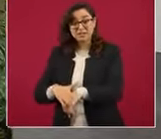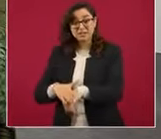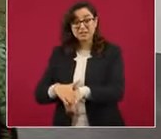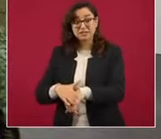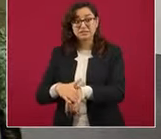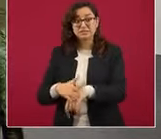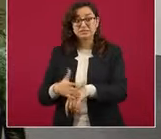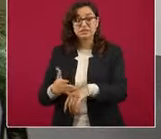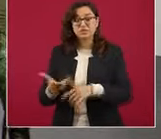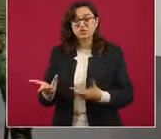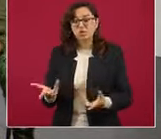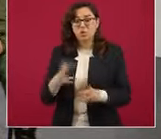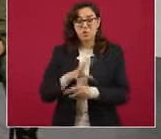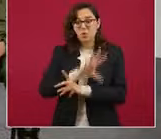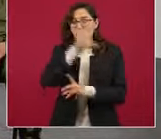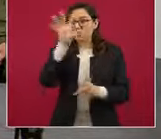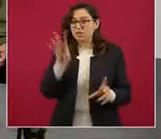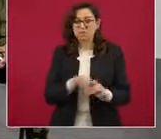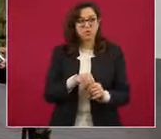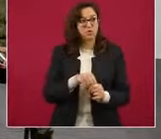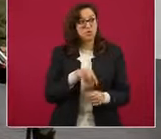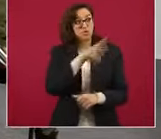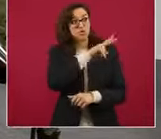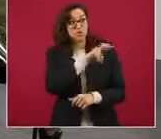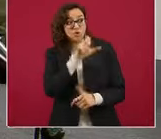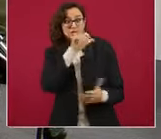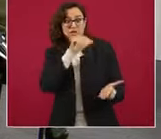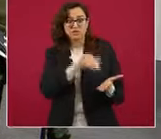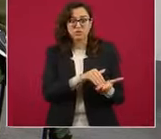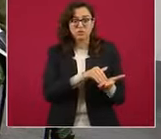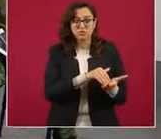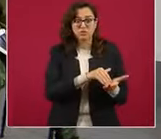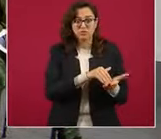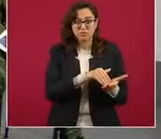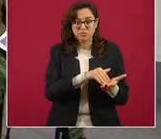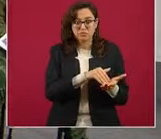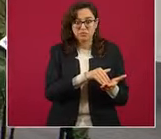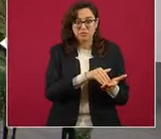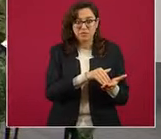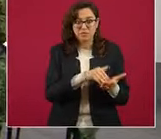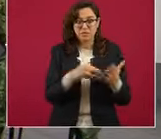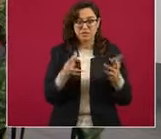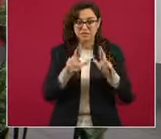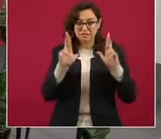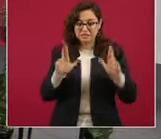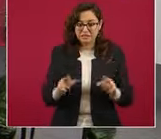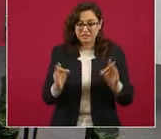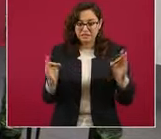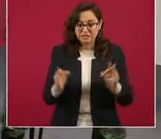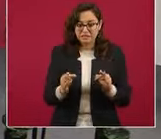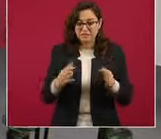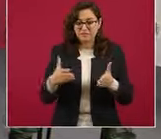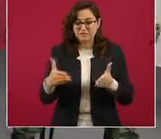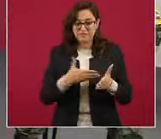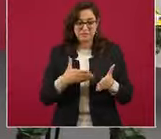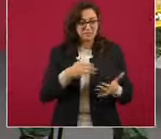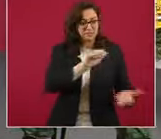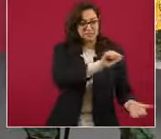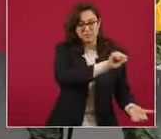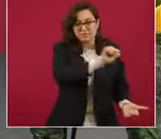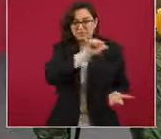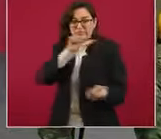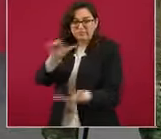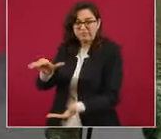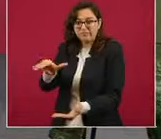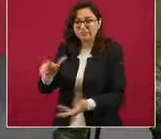no vamos a poder tener todos los enseres para marzo, porque ya no podemos entregar en abril ni mayo porque